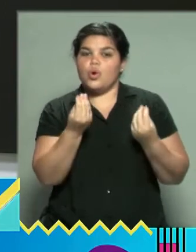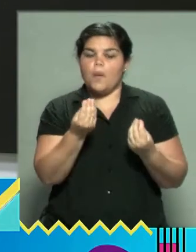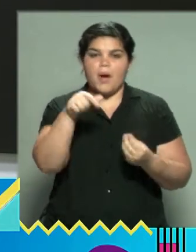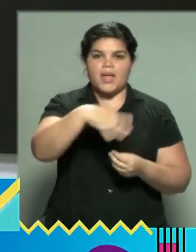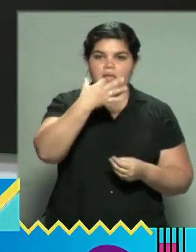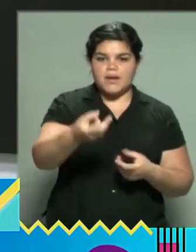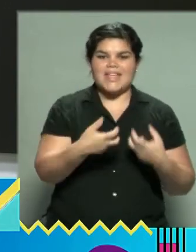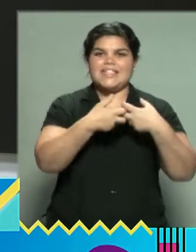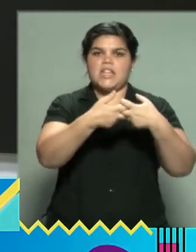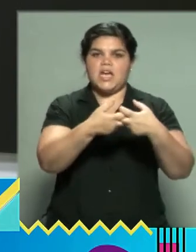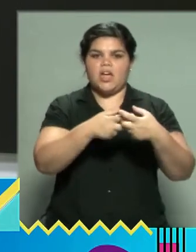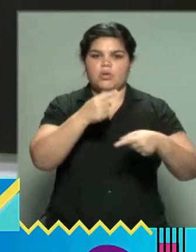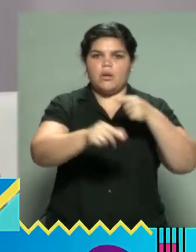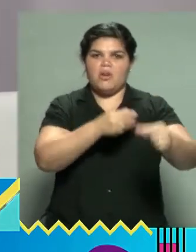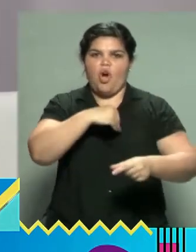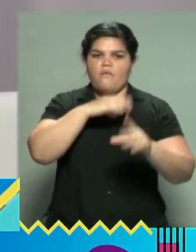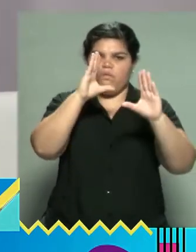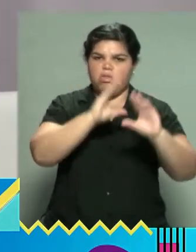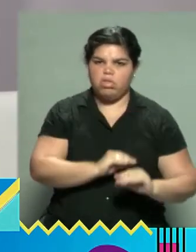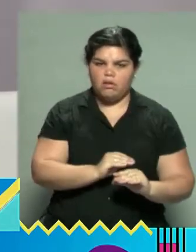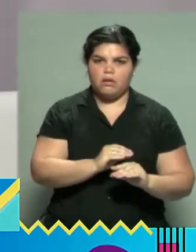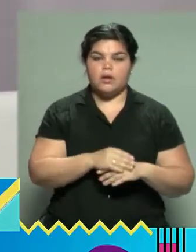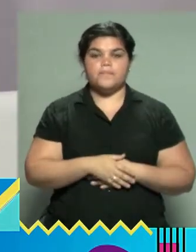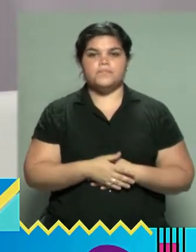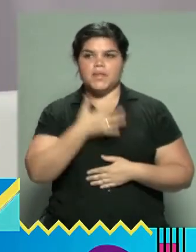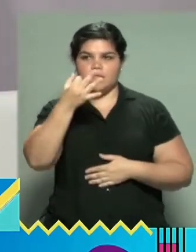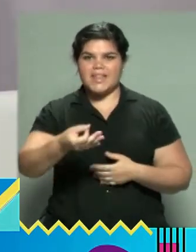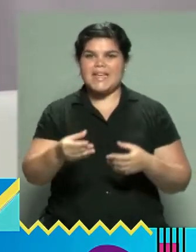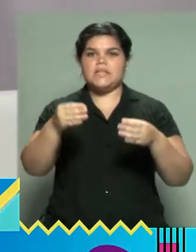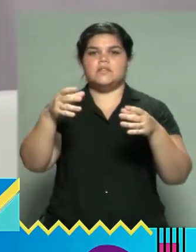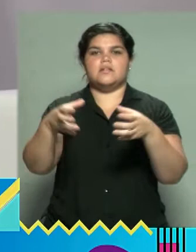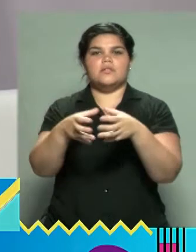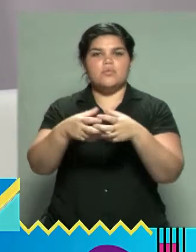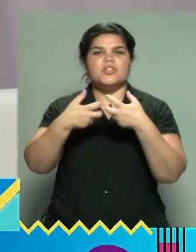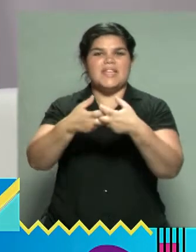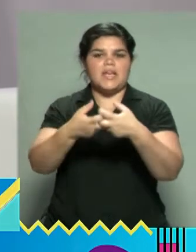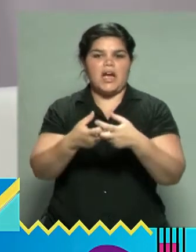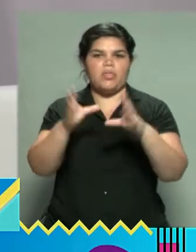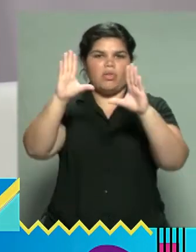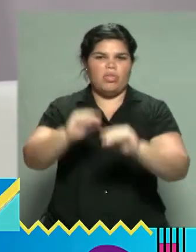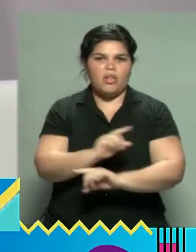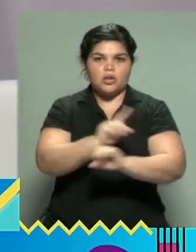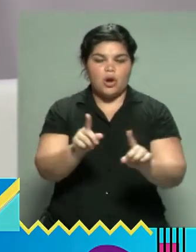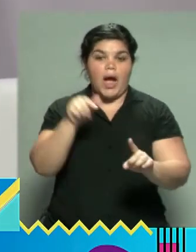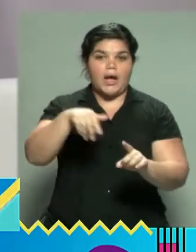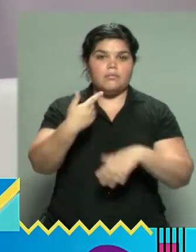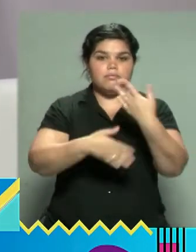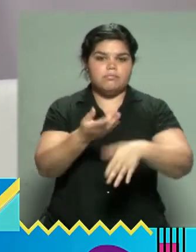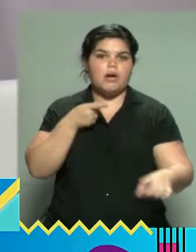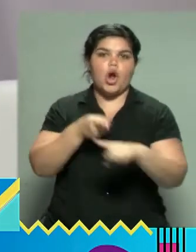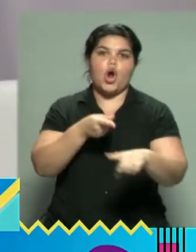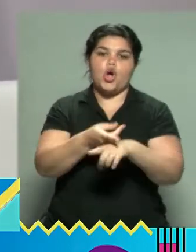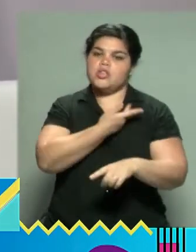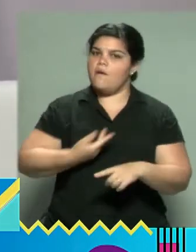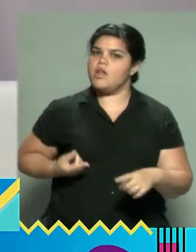propio sindicato. No, es que en realidad no se pierde la legitimidad del sindicato, sino lo que pasa es que hay un ataque del gobierno a las organizaciones obreras, ese es el punto.